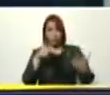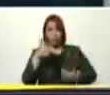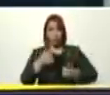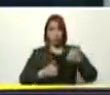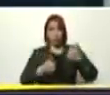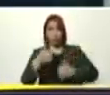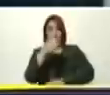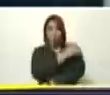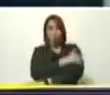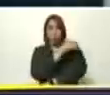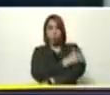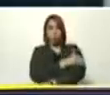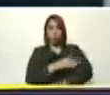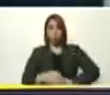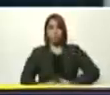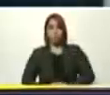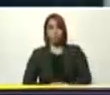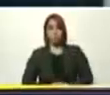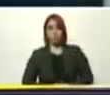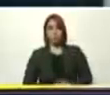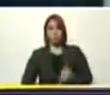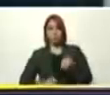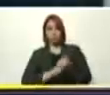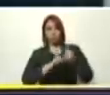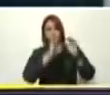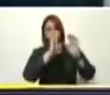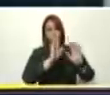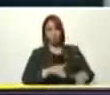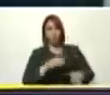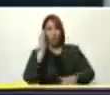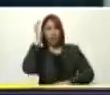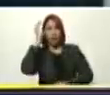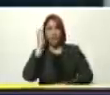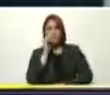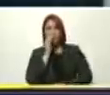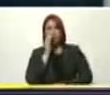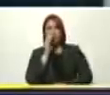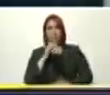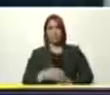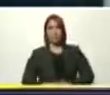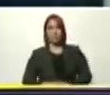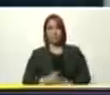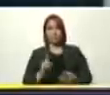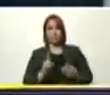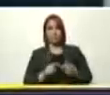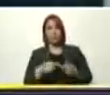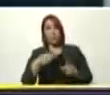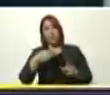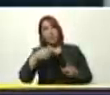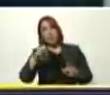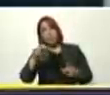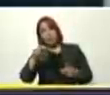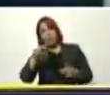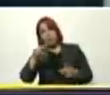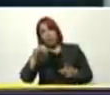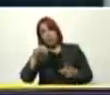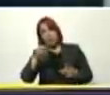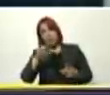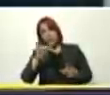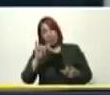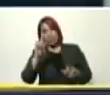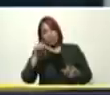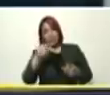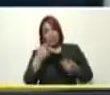candidatos opositores apoyados por Cadapril Radonqui, por Henry Ramos Alum y